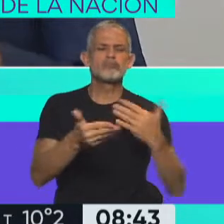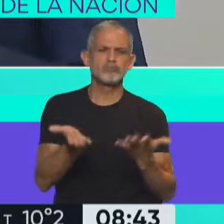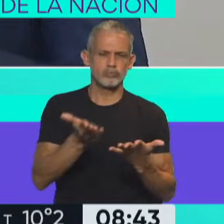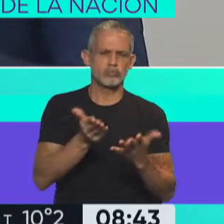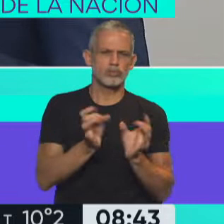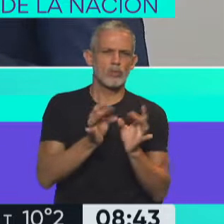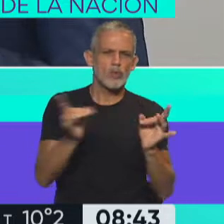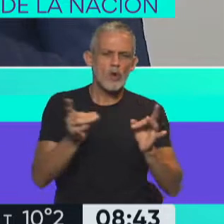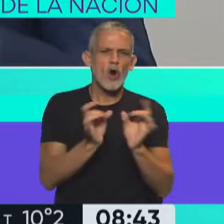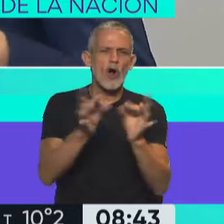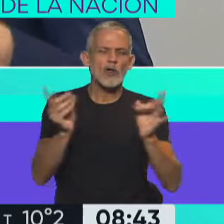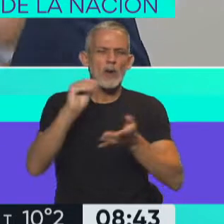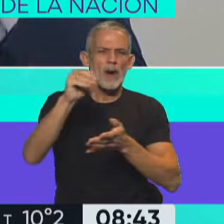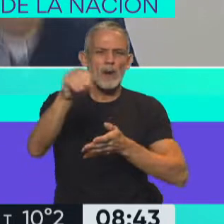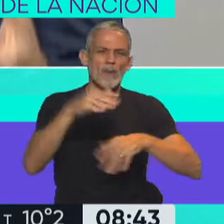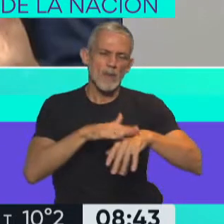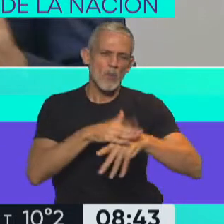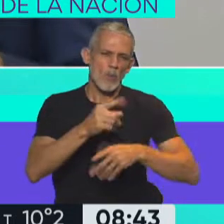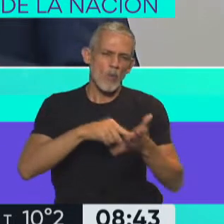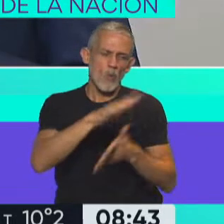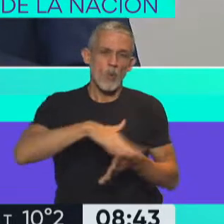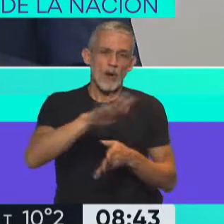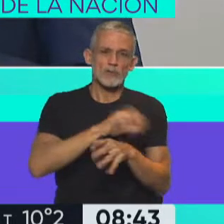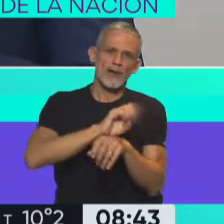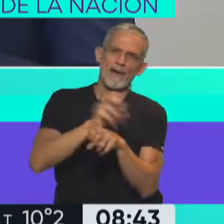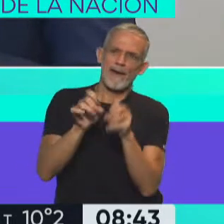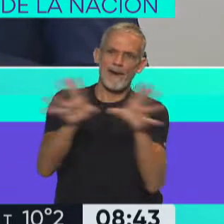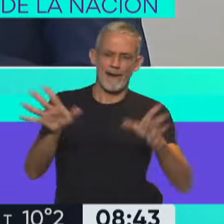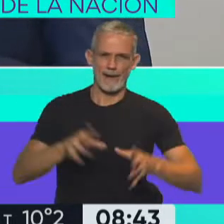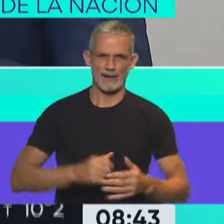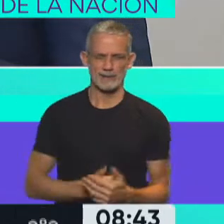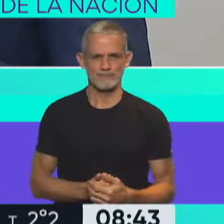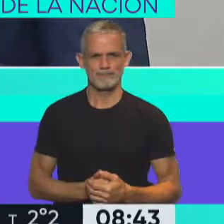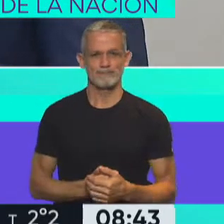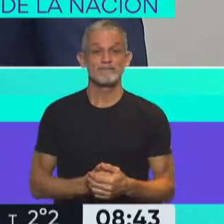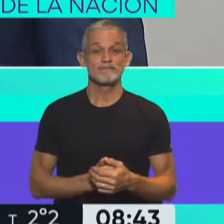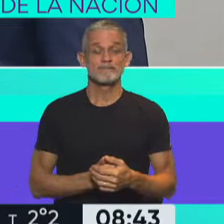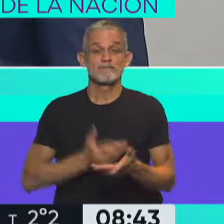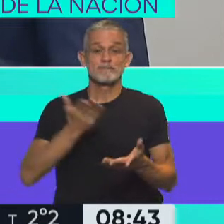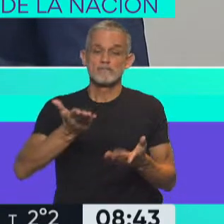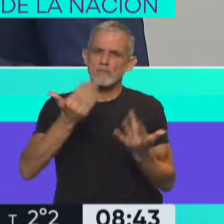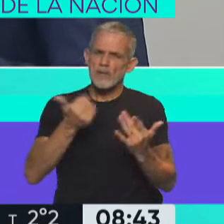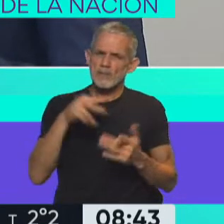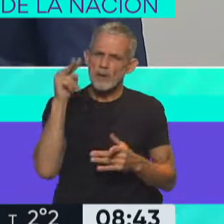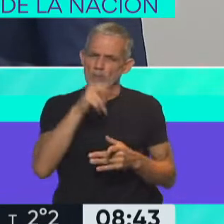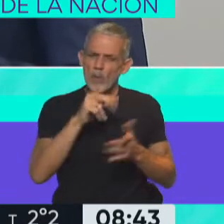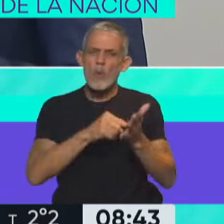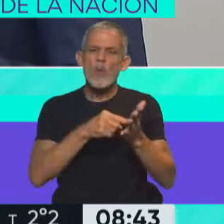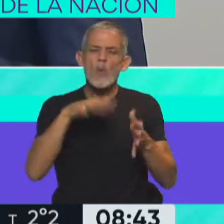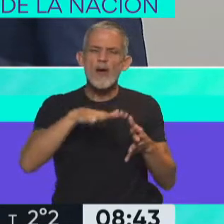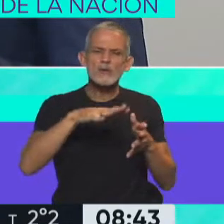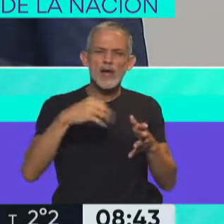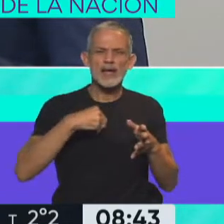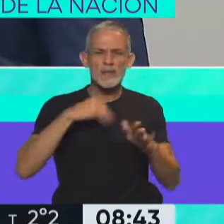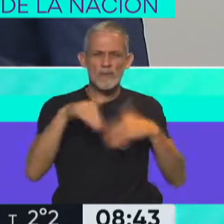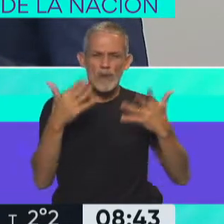el proceso de contagio y de irradiación del COVID en el resto de los territorios. Tenemos la mirada puesta en el AMBA, pero también cuenta